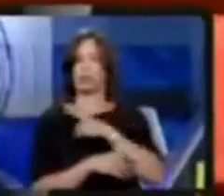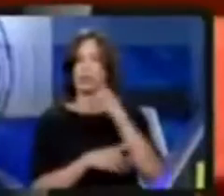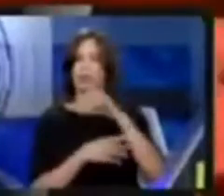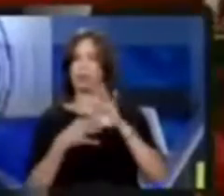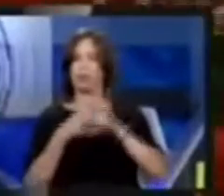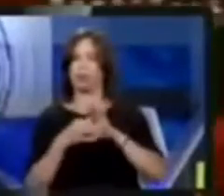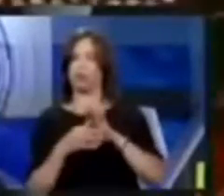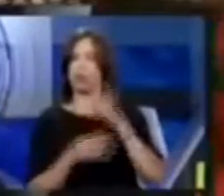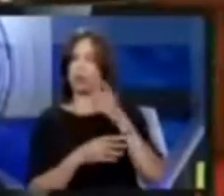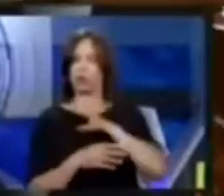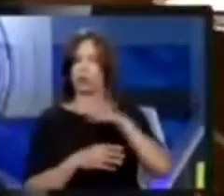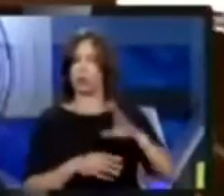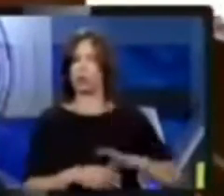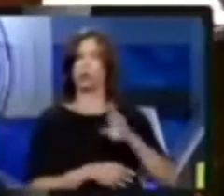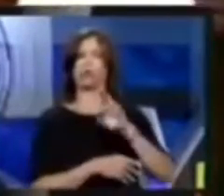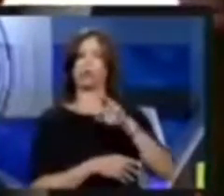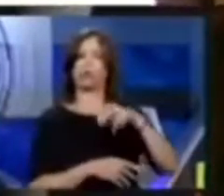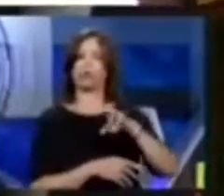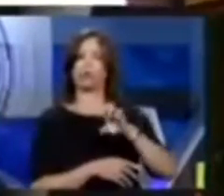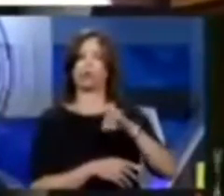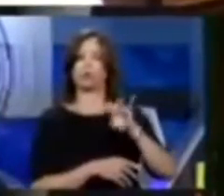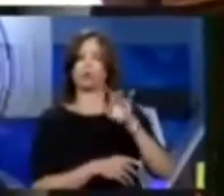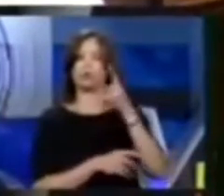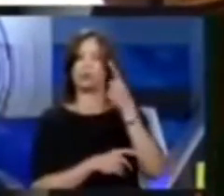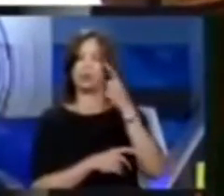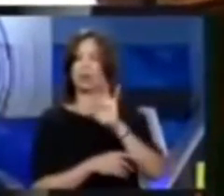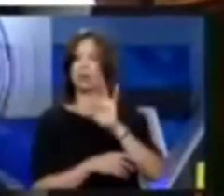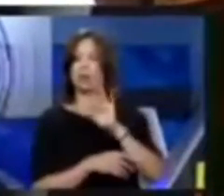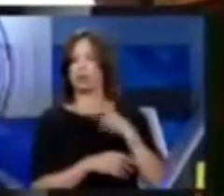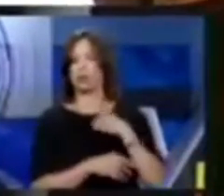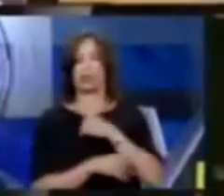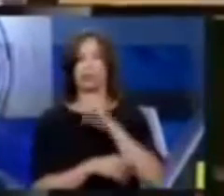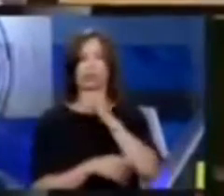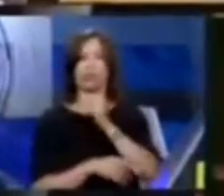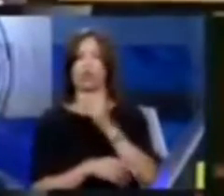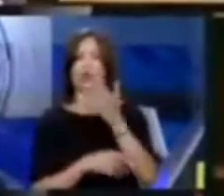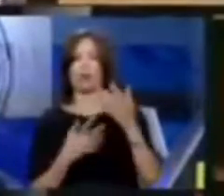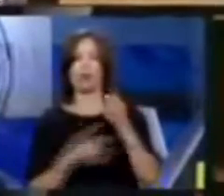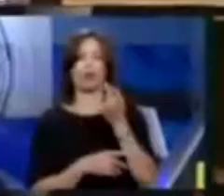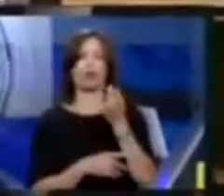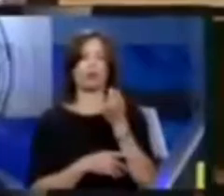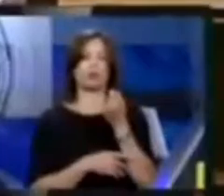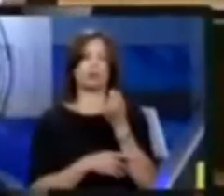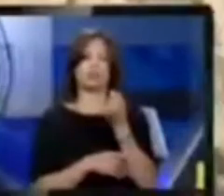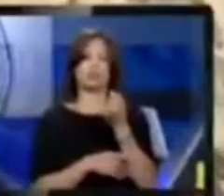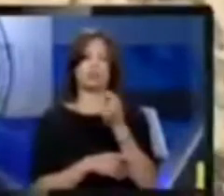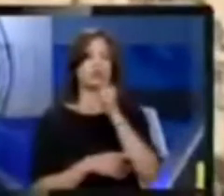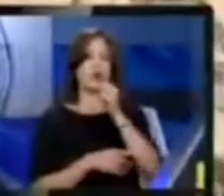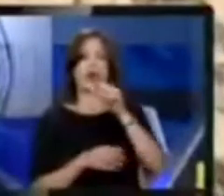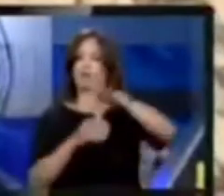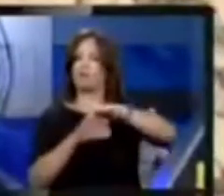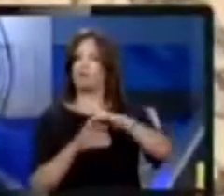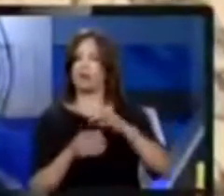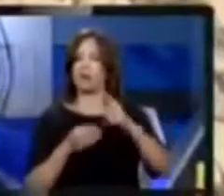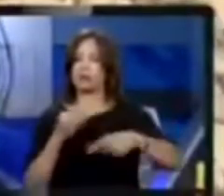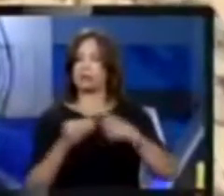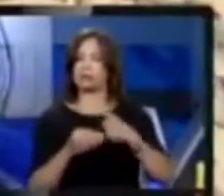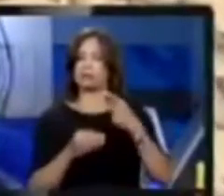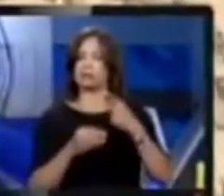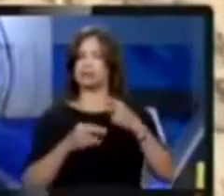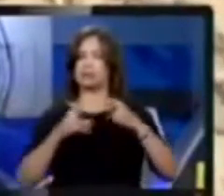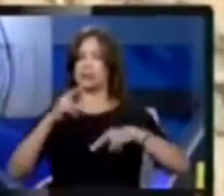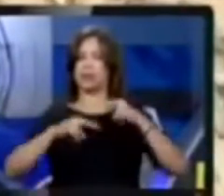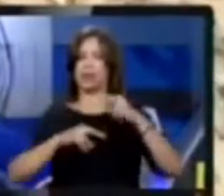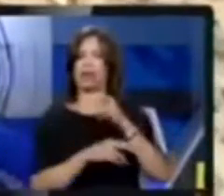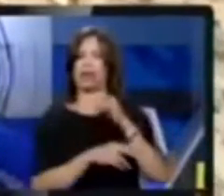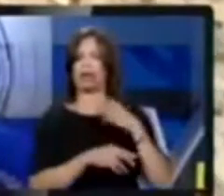de la Unión Demócrata Cristiana, UDC, y 9 diputados dieron un no. 11 no votaron. En relación a esta obra,